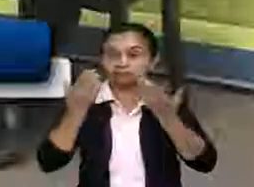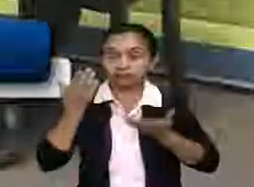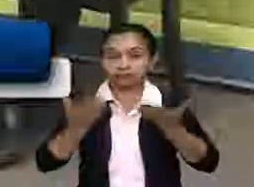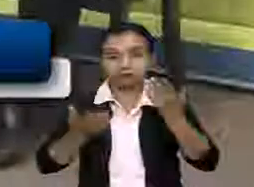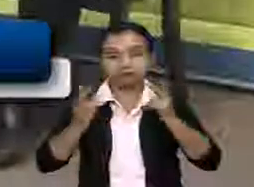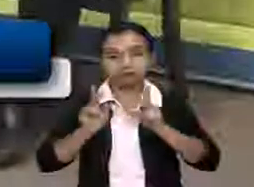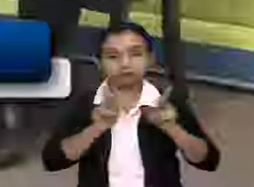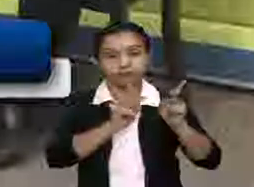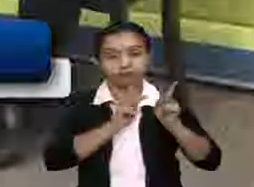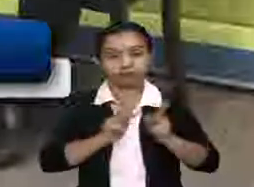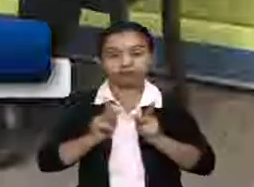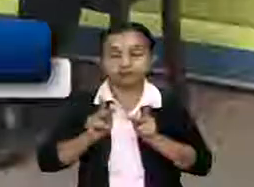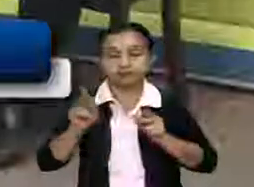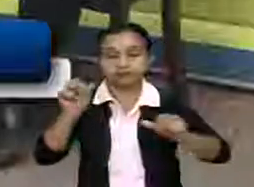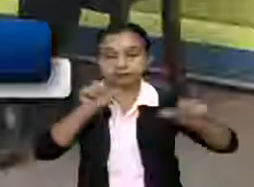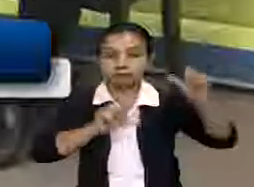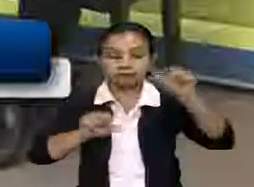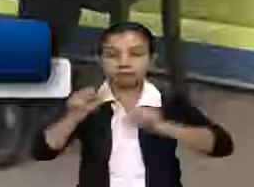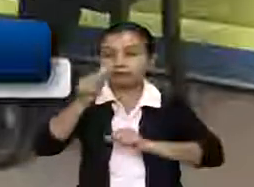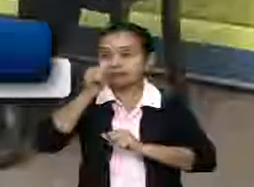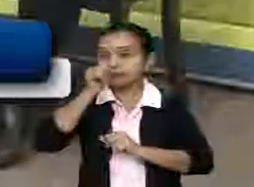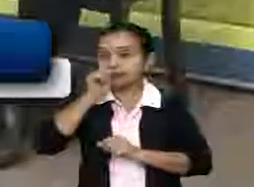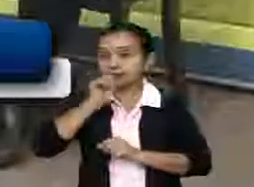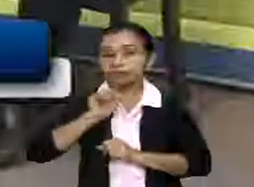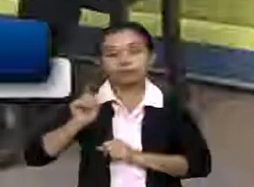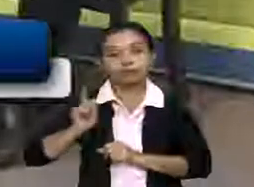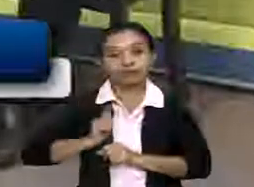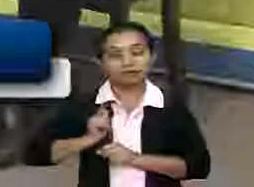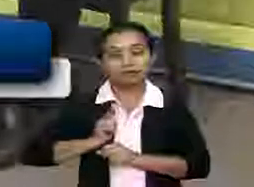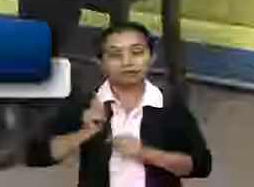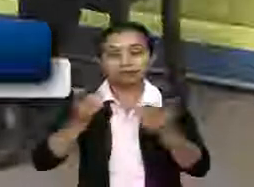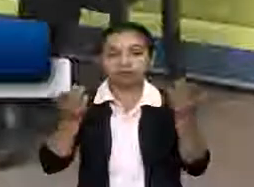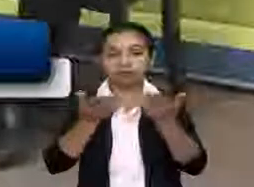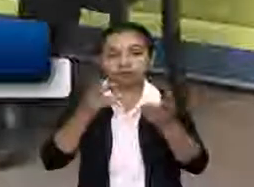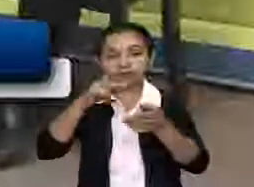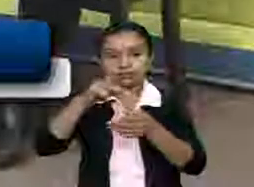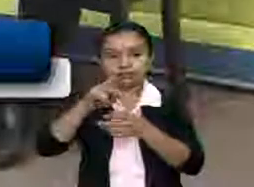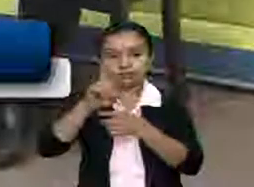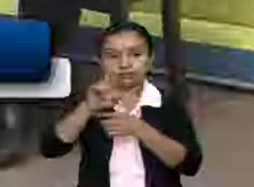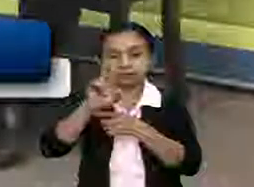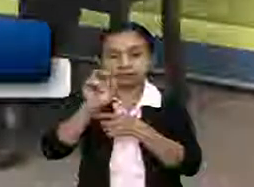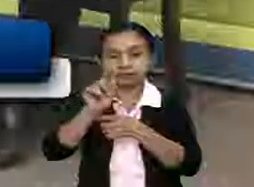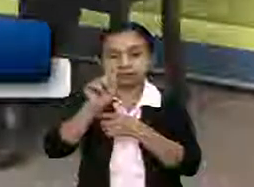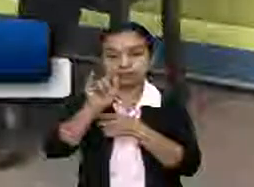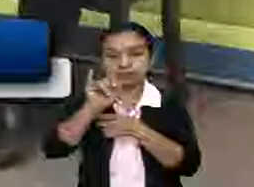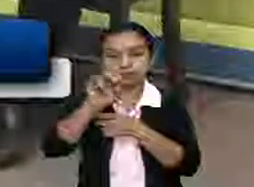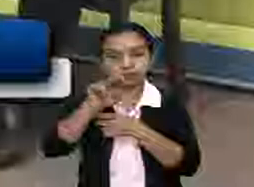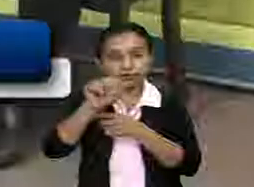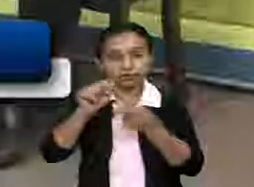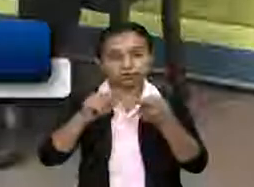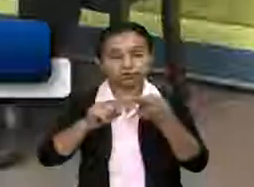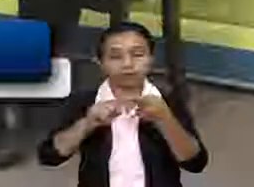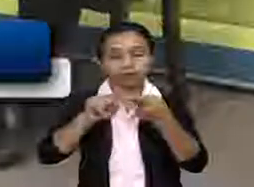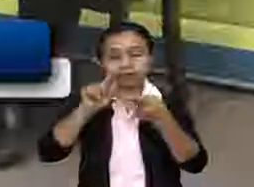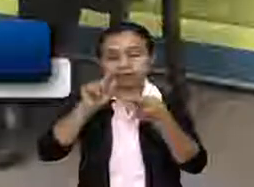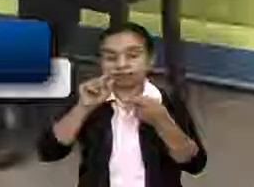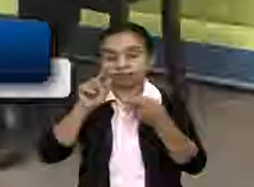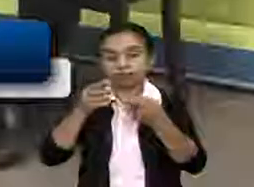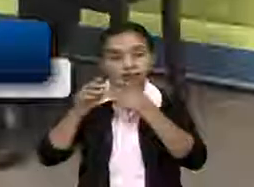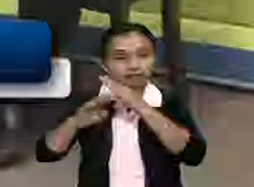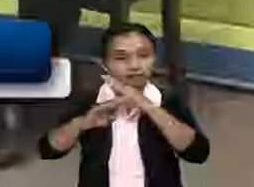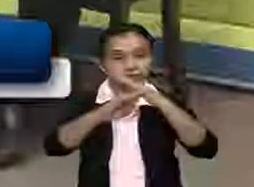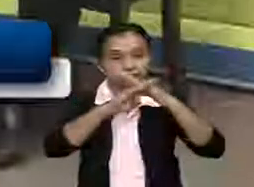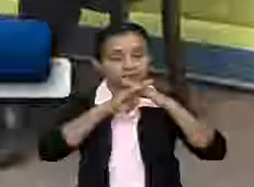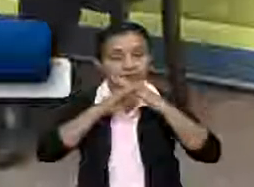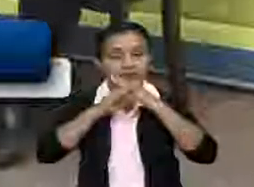pues la composición agua principalmente pero tiene también proteínas las inmunoglobulinas que nos sirven para la defensa del organismo